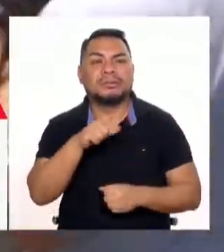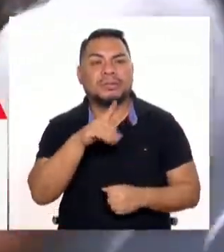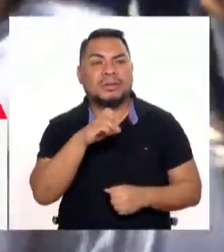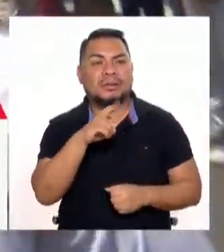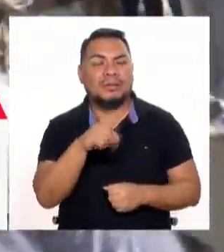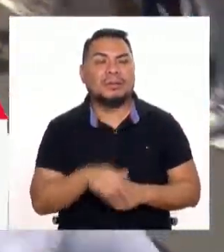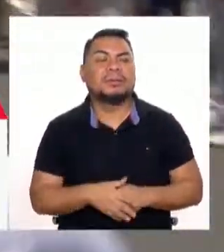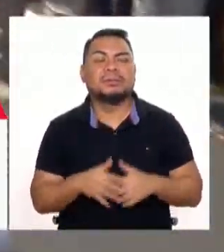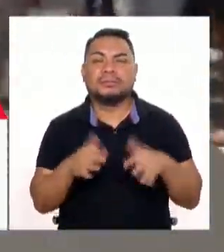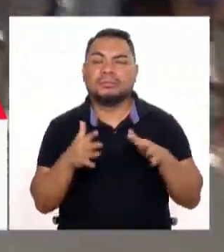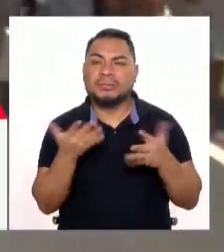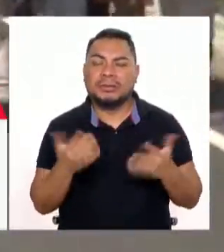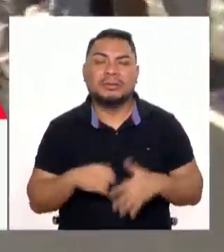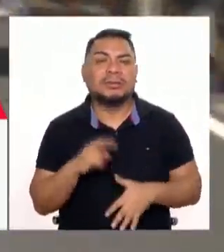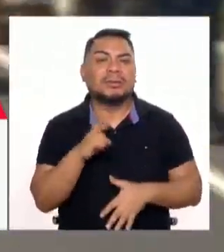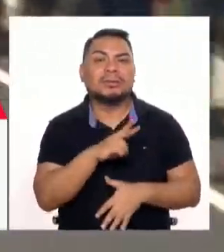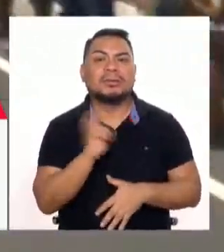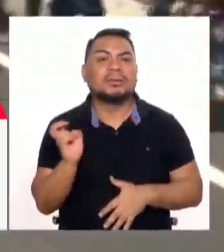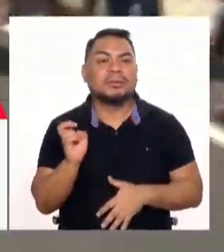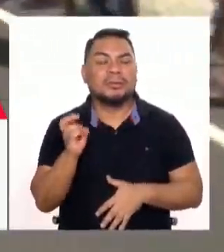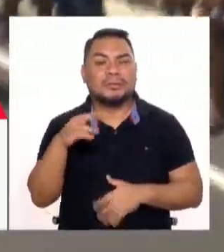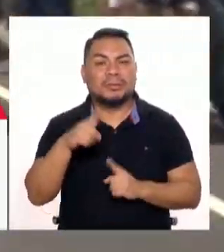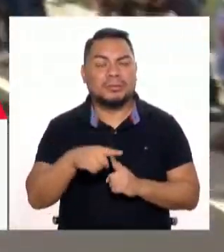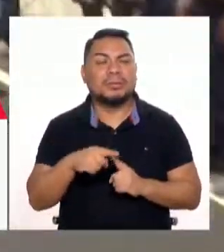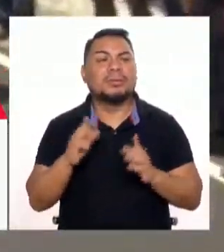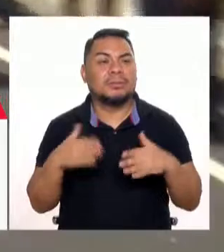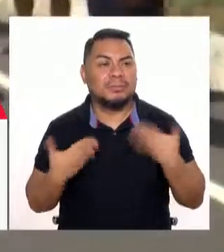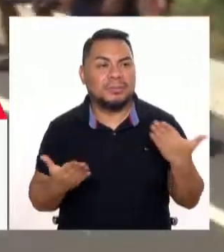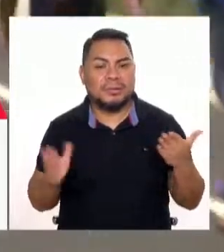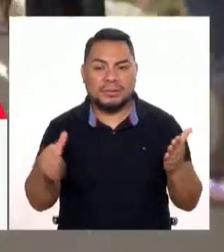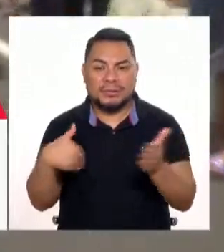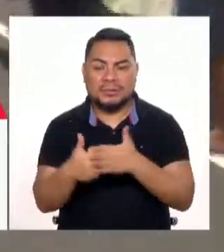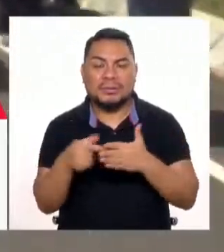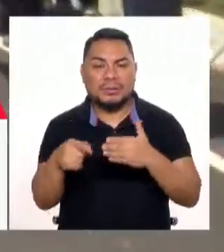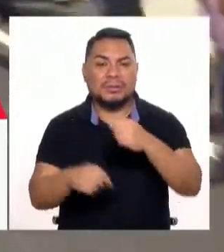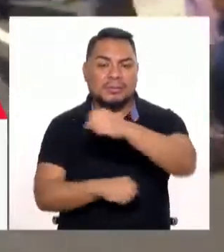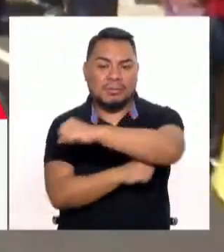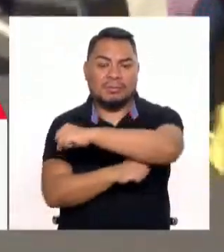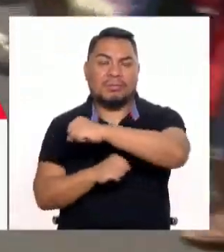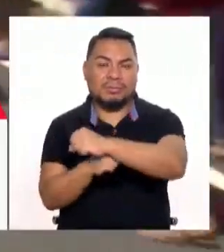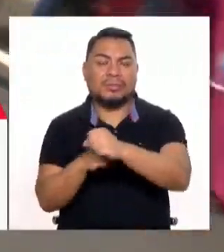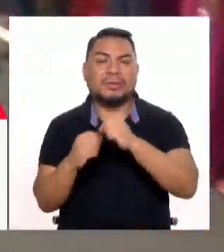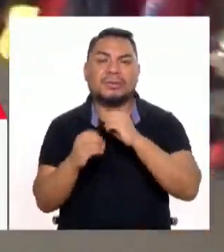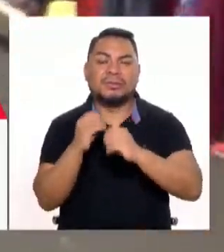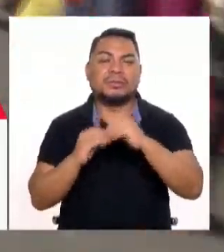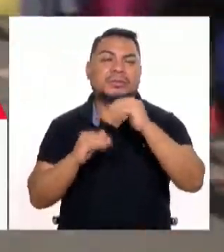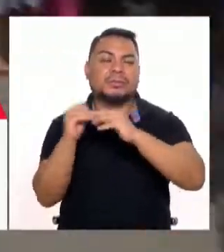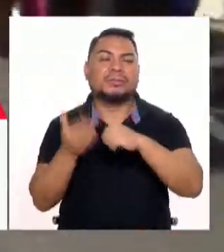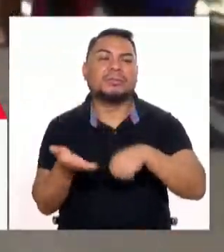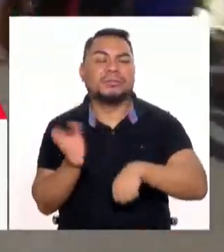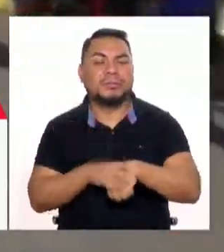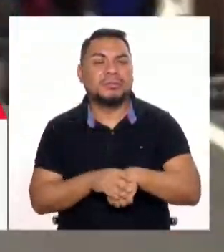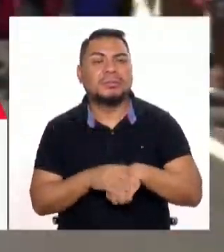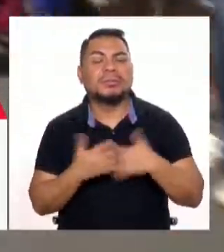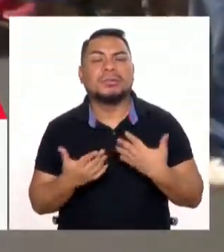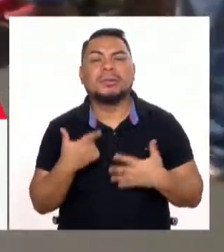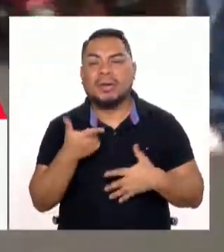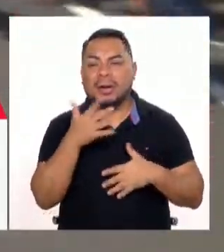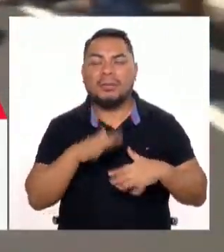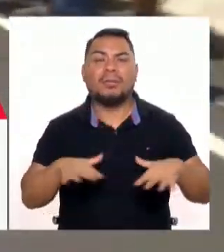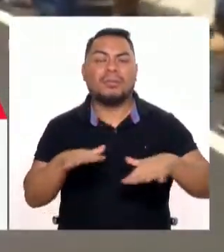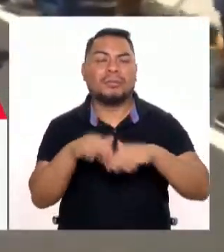a menos de 200 metros para poder llegar a este puente construido sobre las aguas